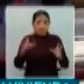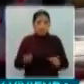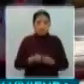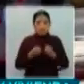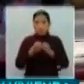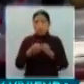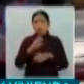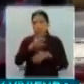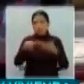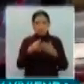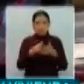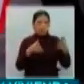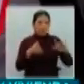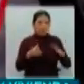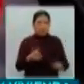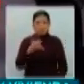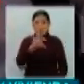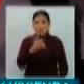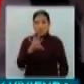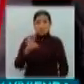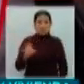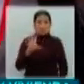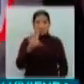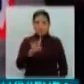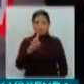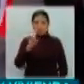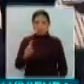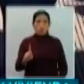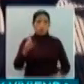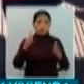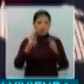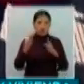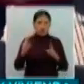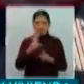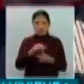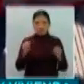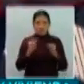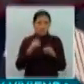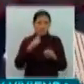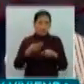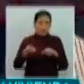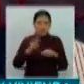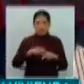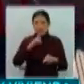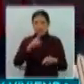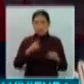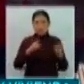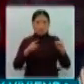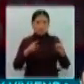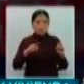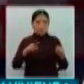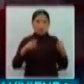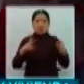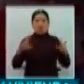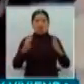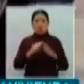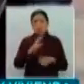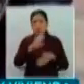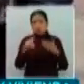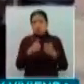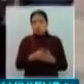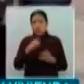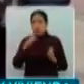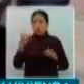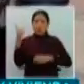menos 981 personas o inclusive un poco más, llegar a 1,000 personas para que puedan el día